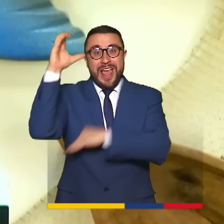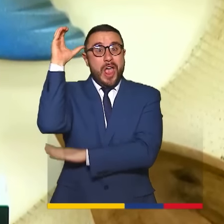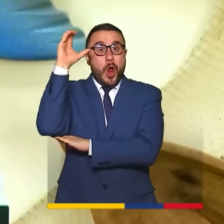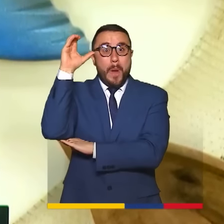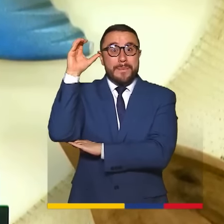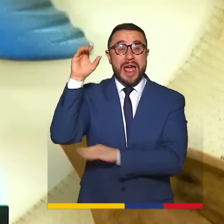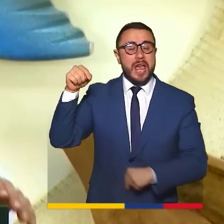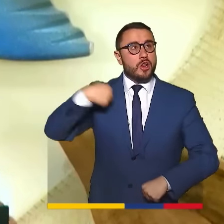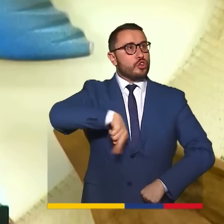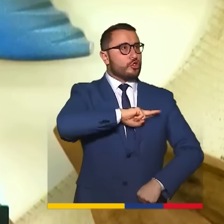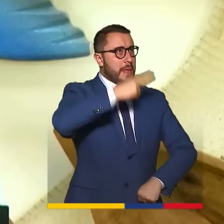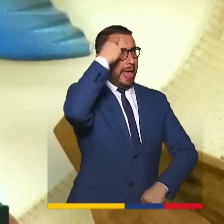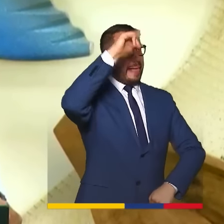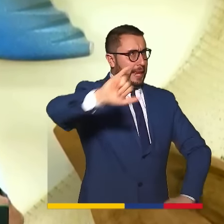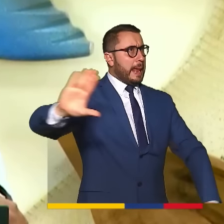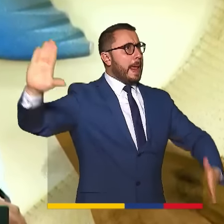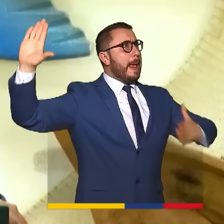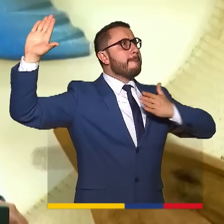incumplimos,